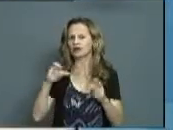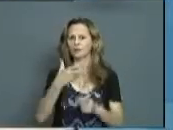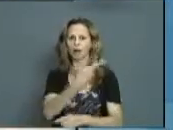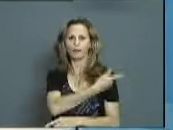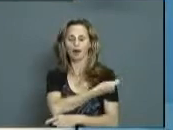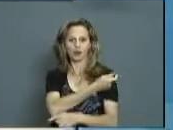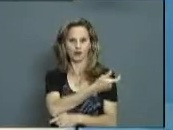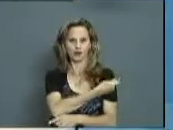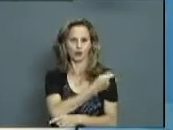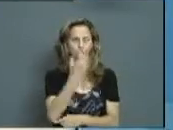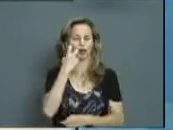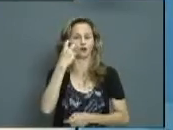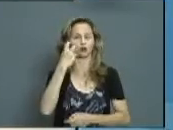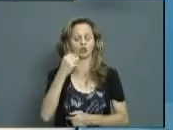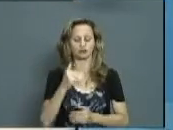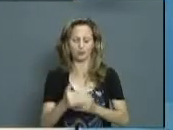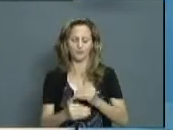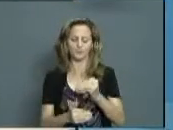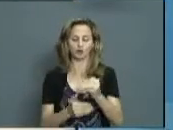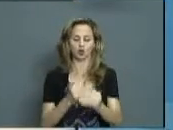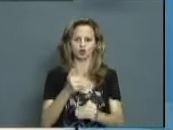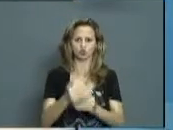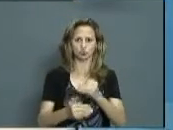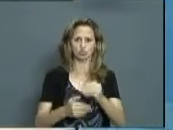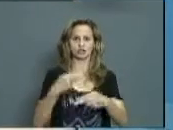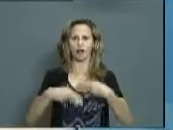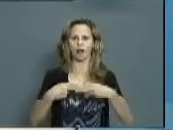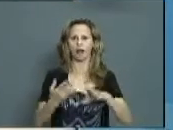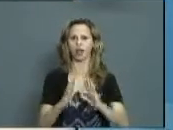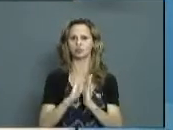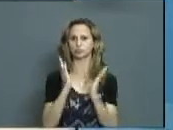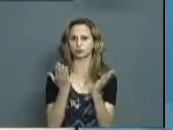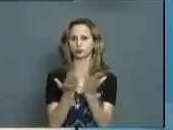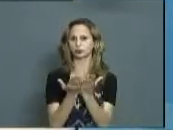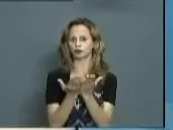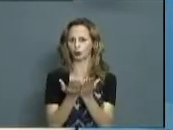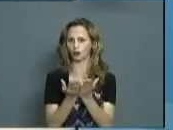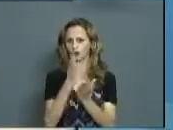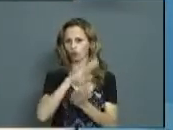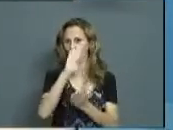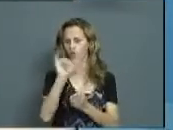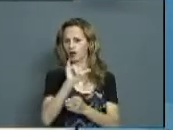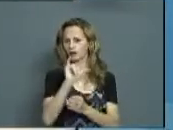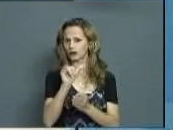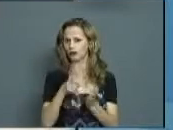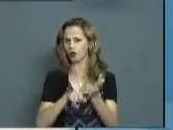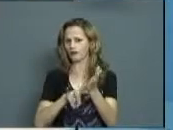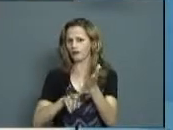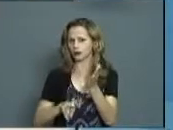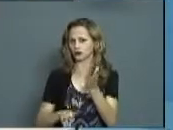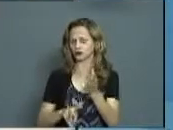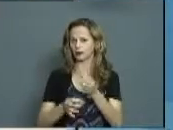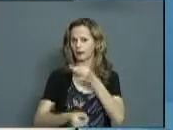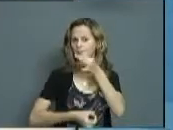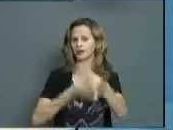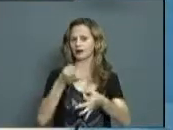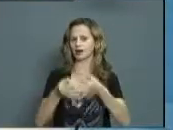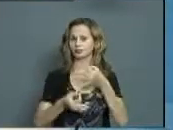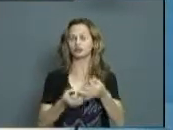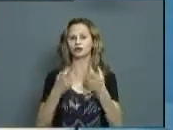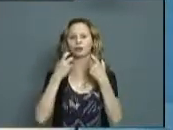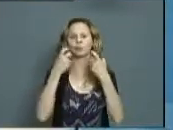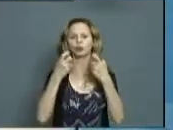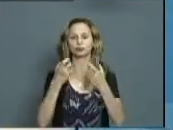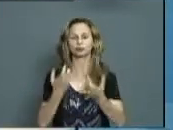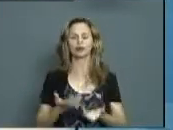vacunación, este proceso que se está llevando a cabo en nuestra provincia. Yo daba una información bien importante a la hueña, a todos los amigos televidentes, la